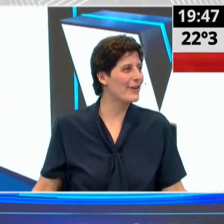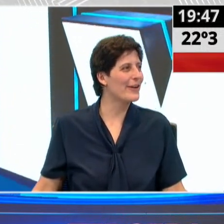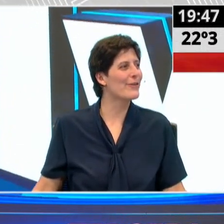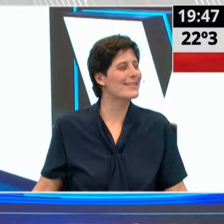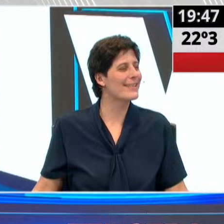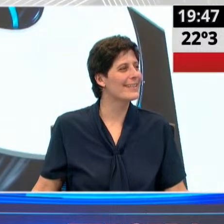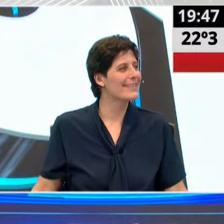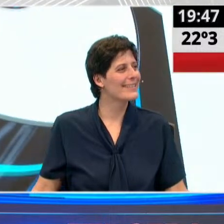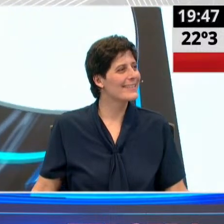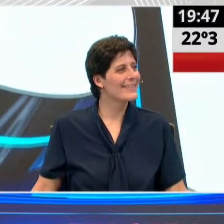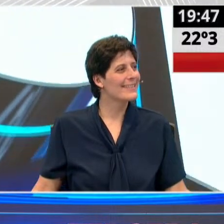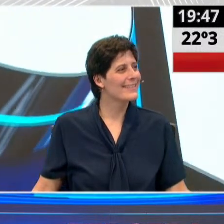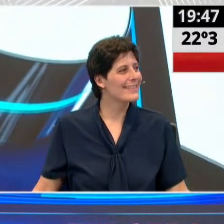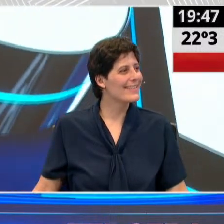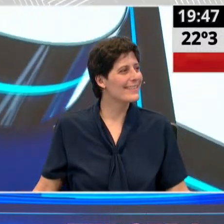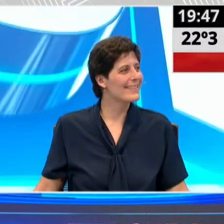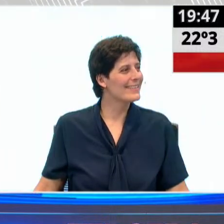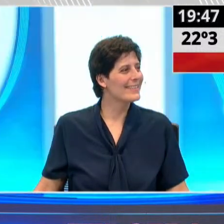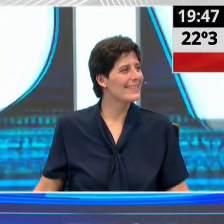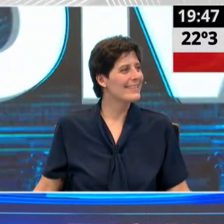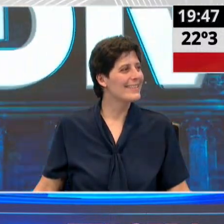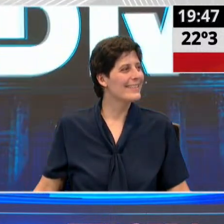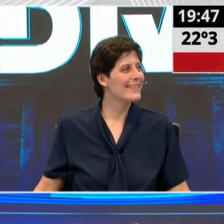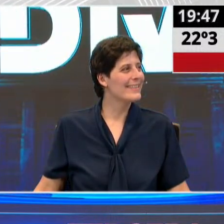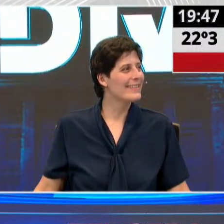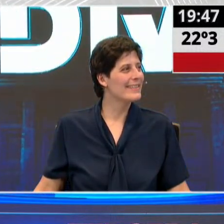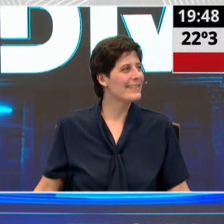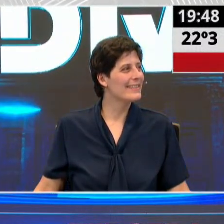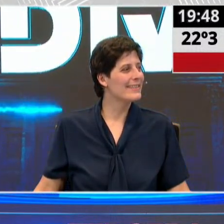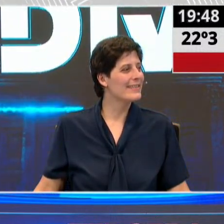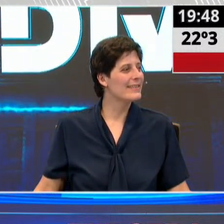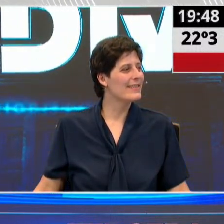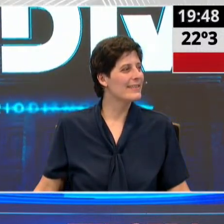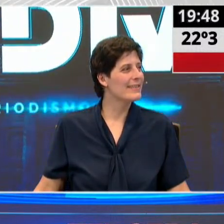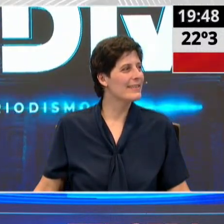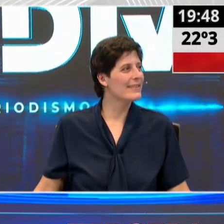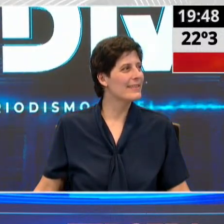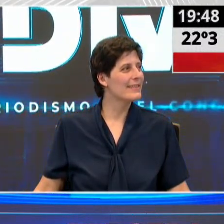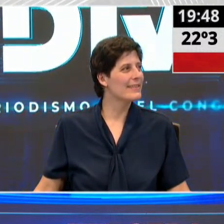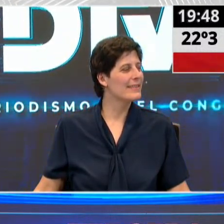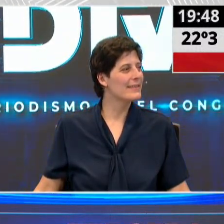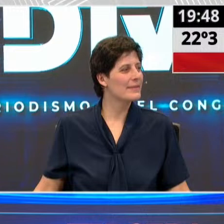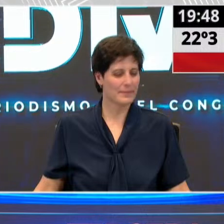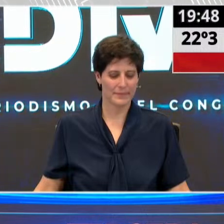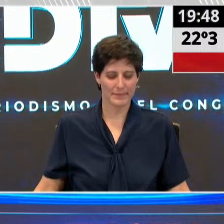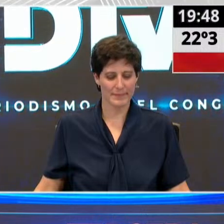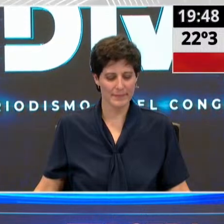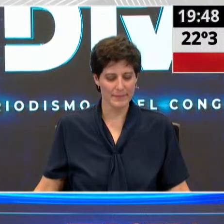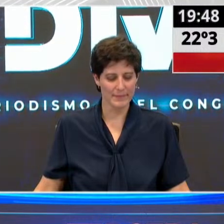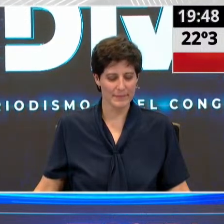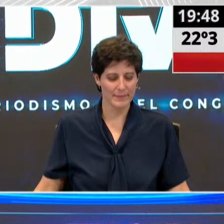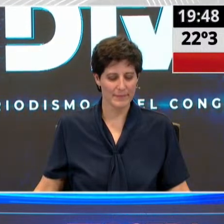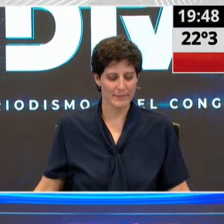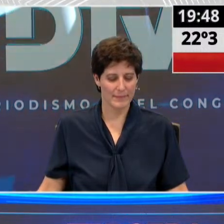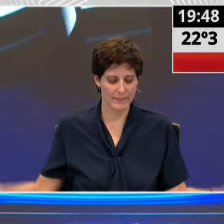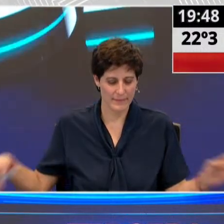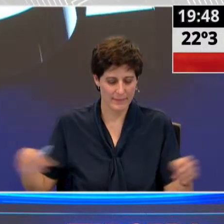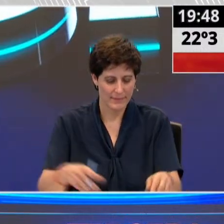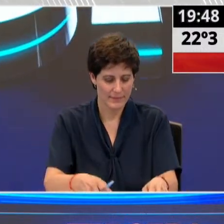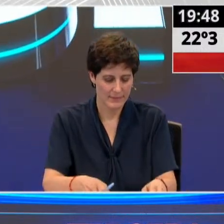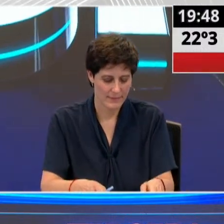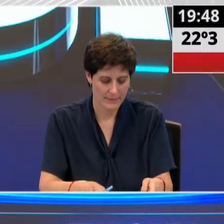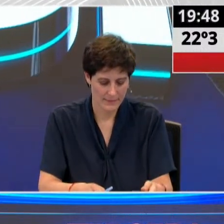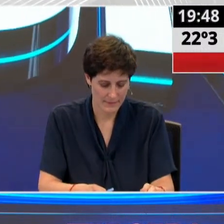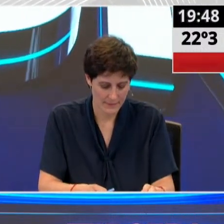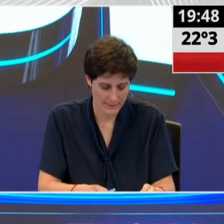3, ¿no? Sí. Algo así. Bueno, por eso. No solo eso, sino que también parte de la tradición o de cómo venía concibiéndose eso con Juntos por el